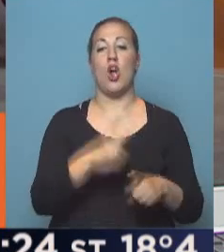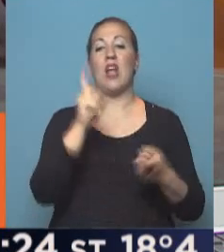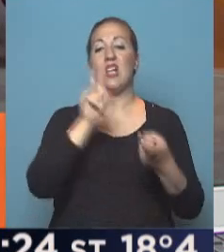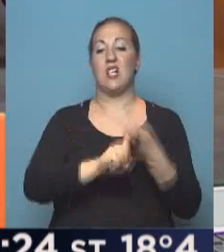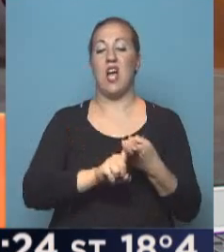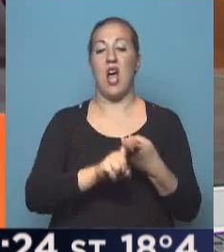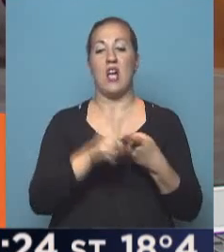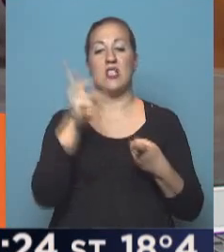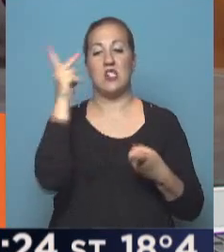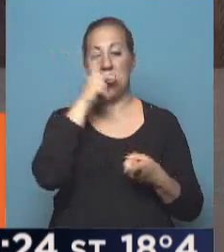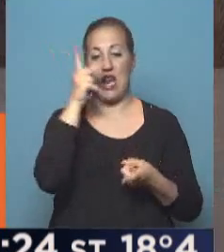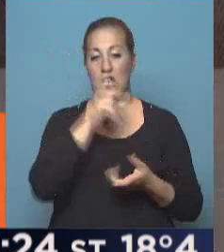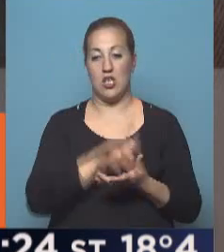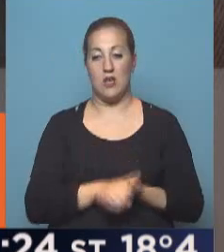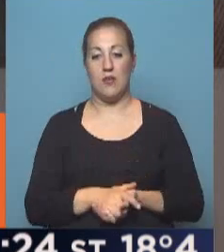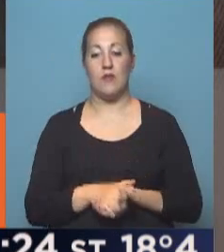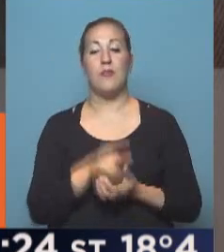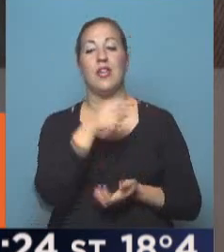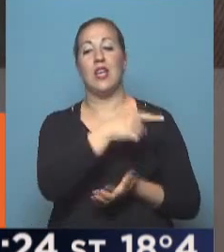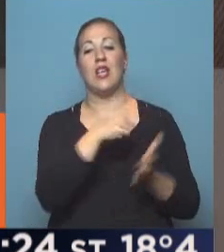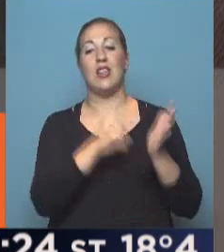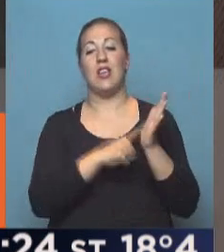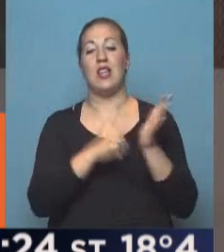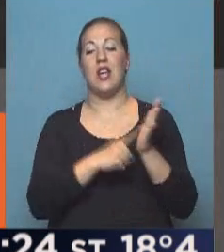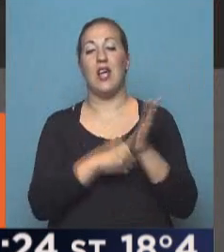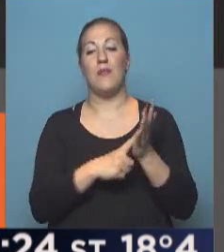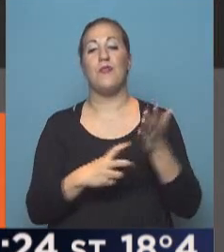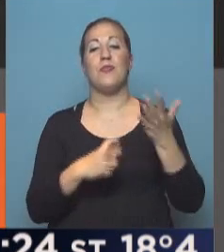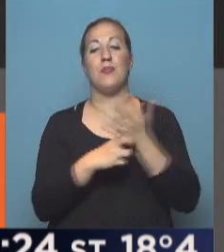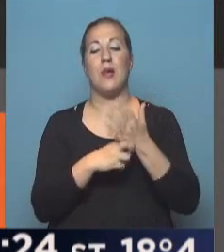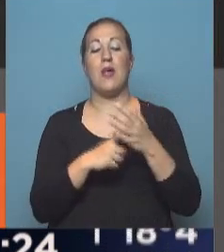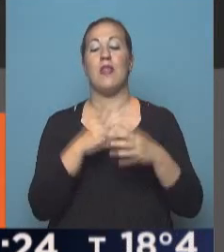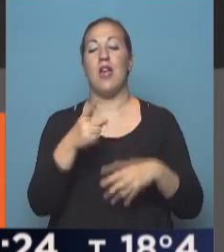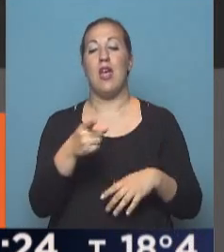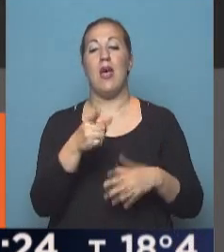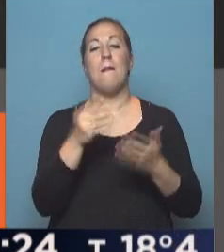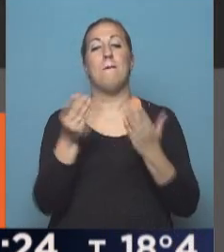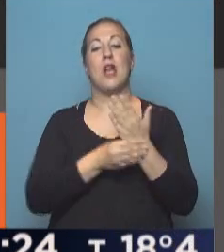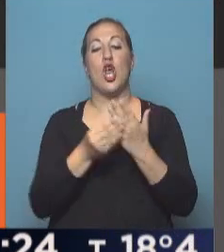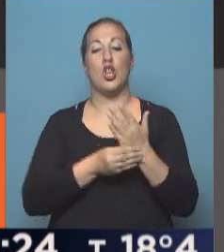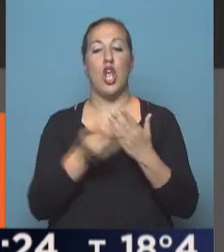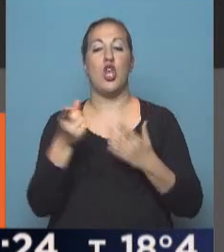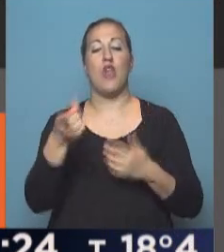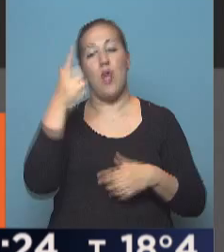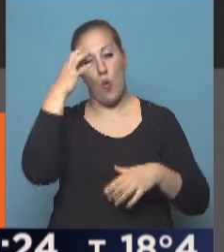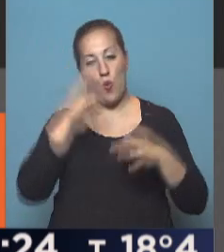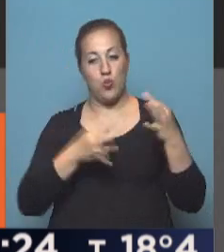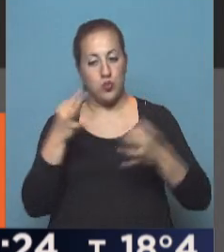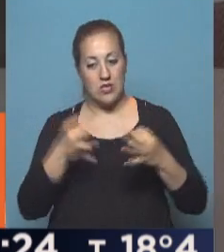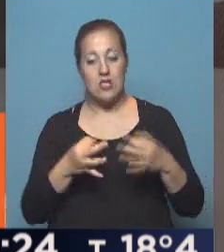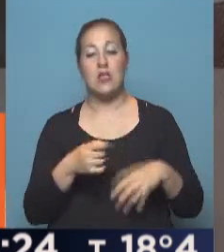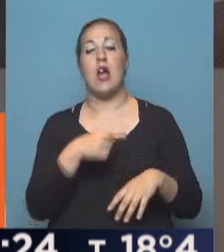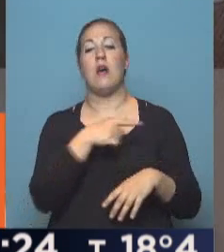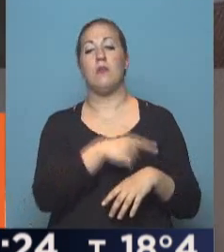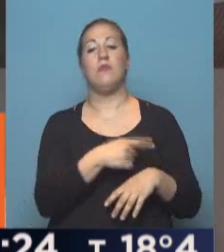con néstor kirchner carlos titular de la procuraduría del tesoro de la nación bienvenido carlos muchas gracias bueno